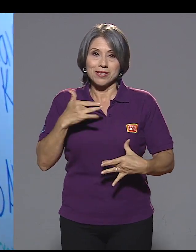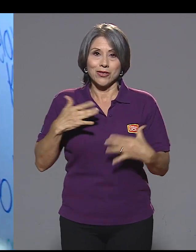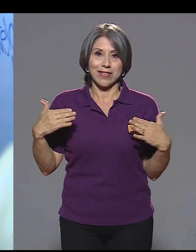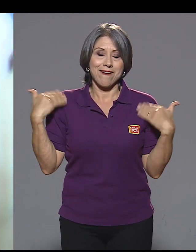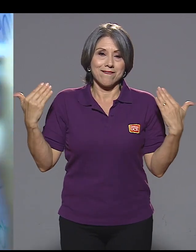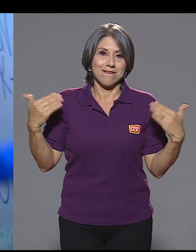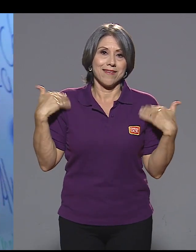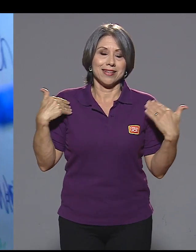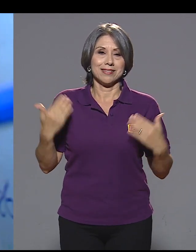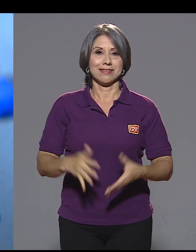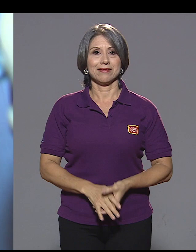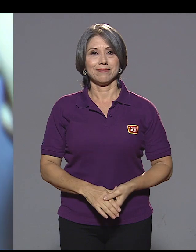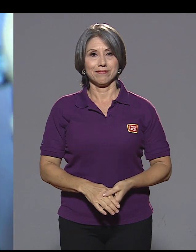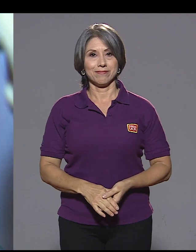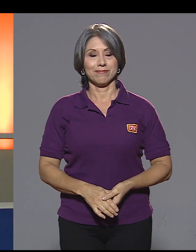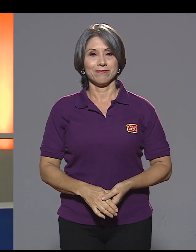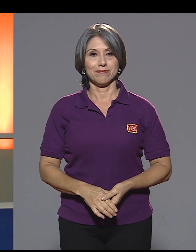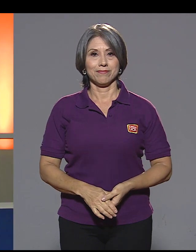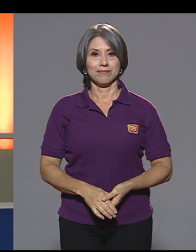feliz.